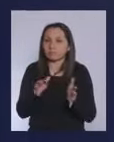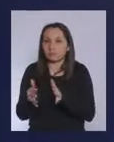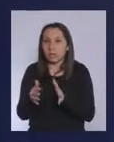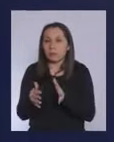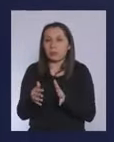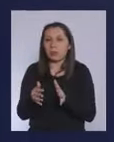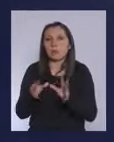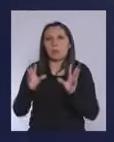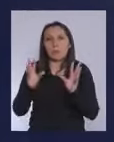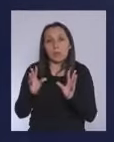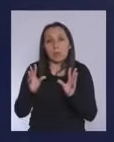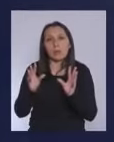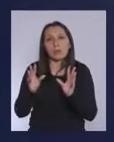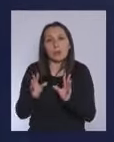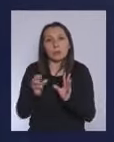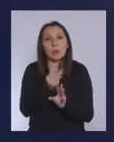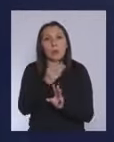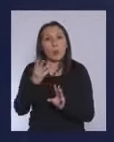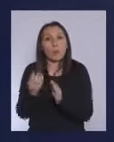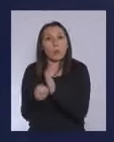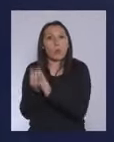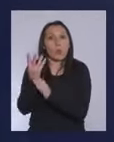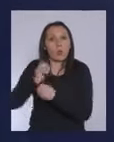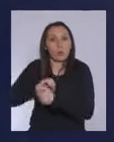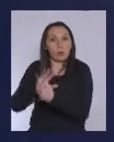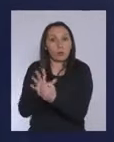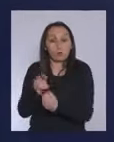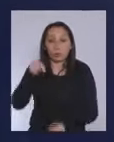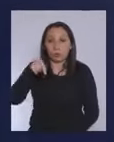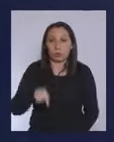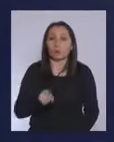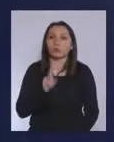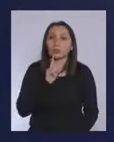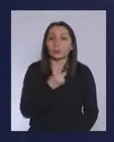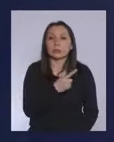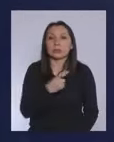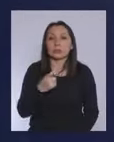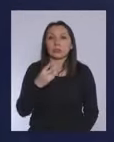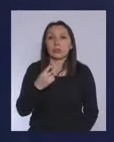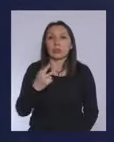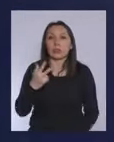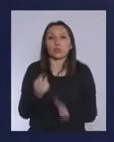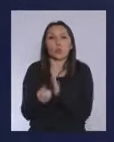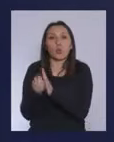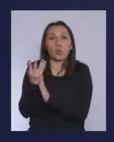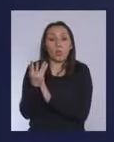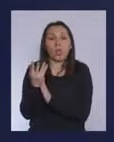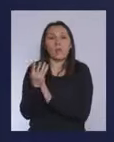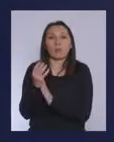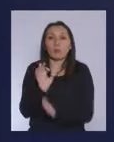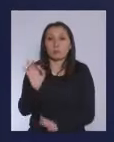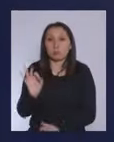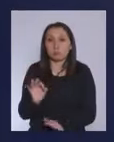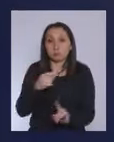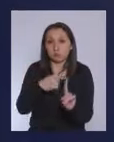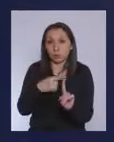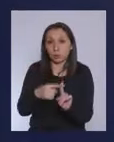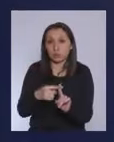disminución en el número de casos nuevos en el día de hoy tenemos 128 casos nuevos tenemos una tasa de positividad